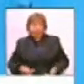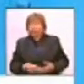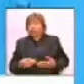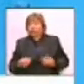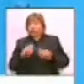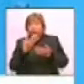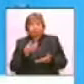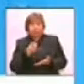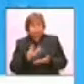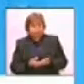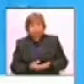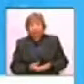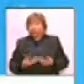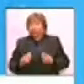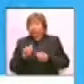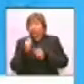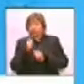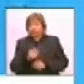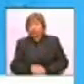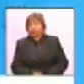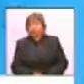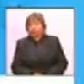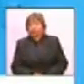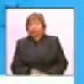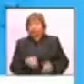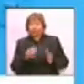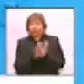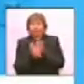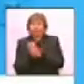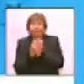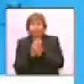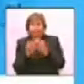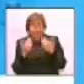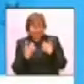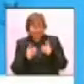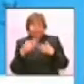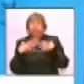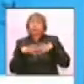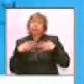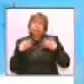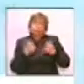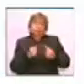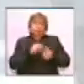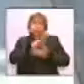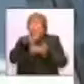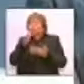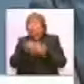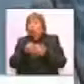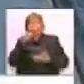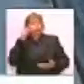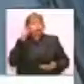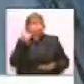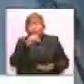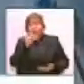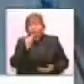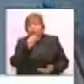las gestiones de bienes nacionales y podamos lograr que Pucallpa sea un referente para el tema de salud en toda la Amazonía. En la reunión también